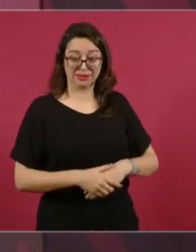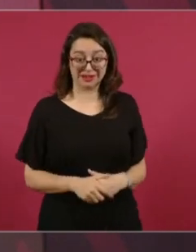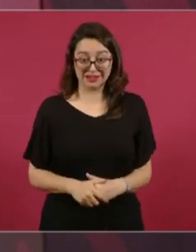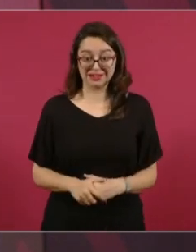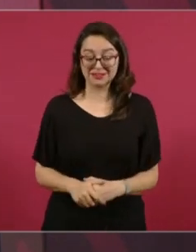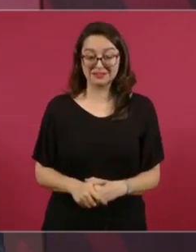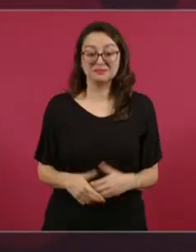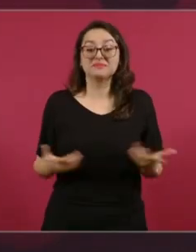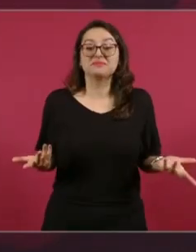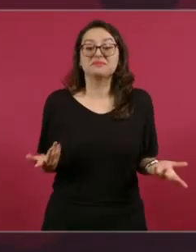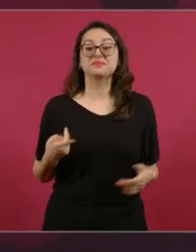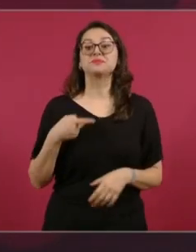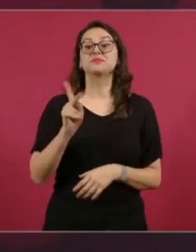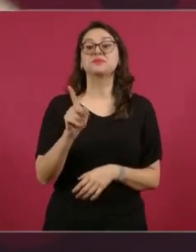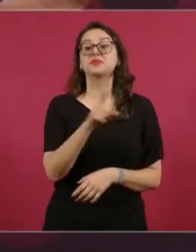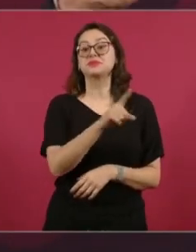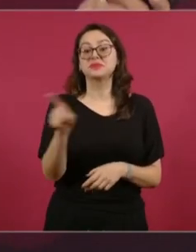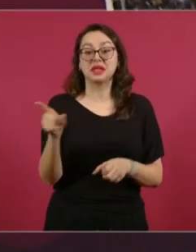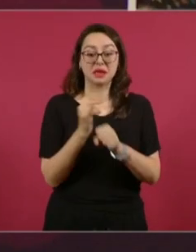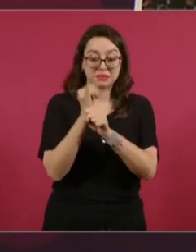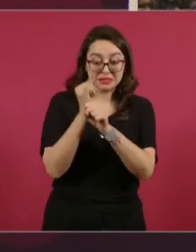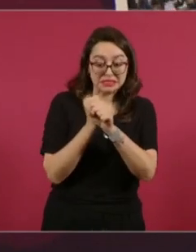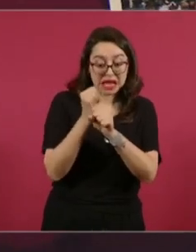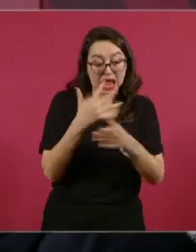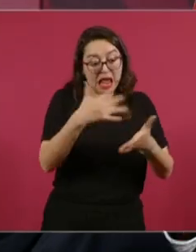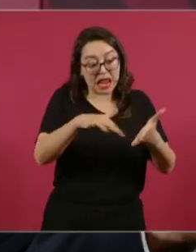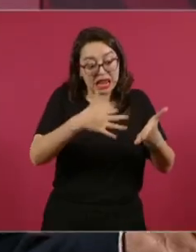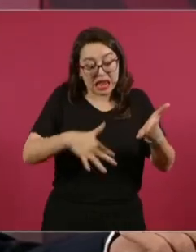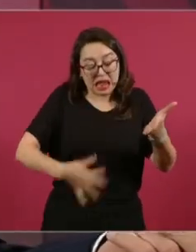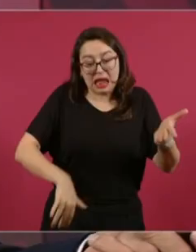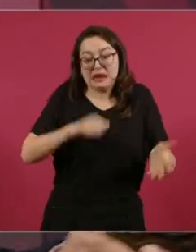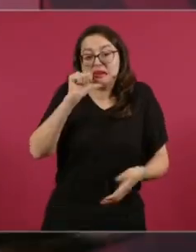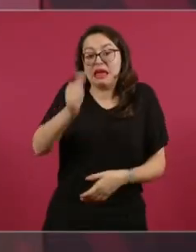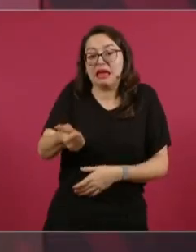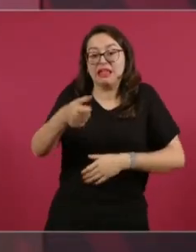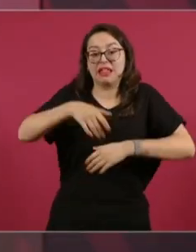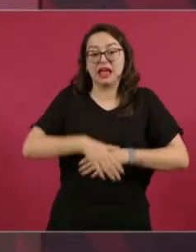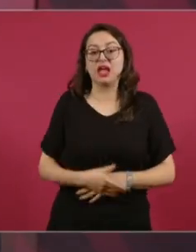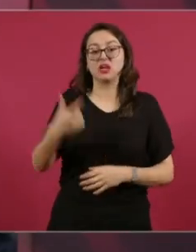Pero si no leen el libro, yo no voy a estar aquí.